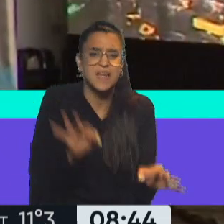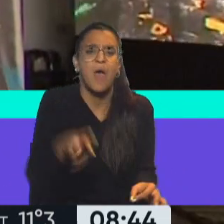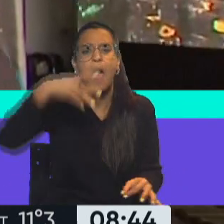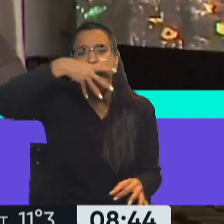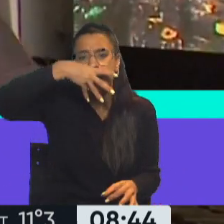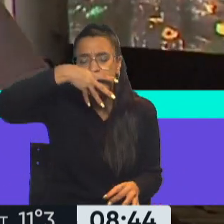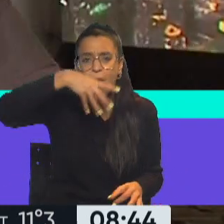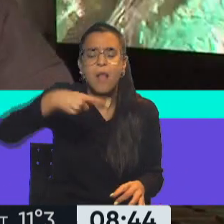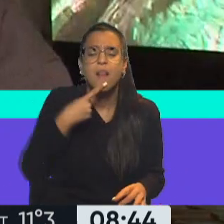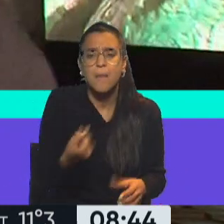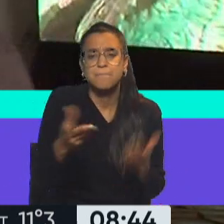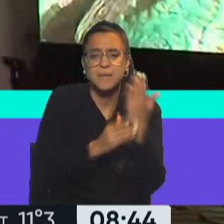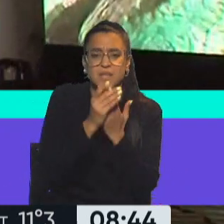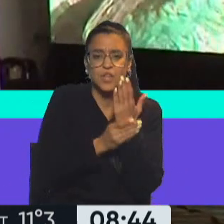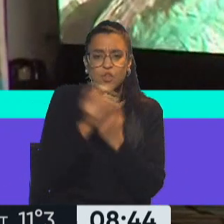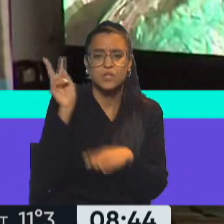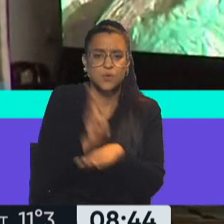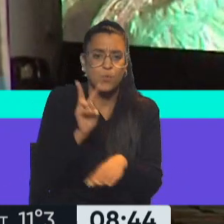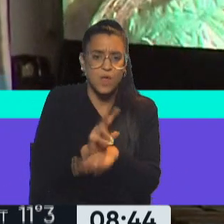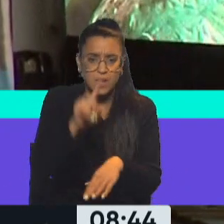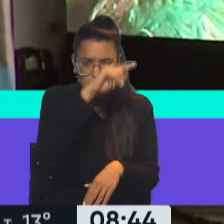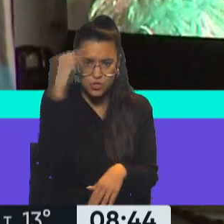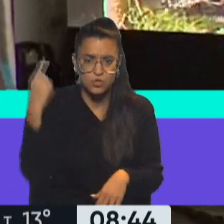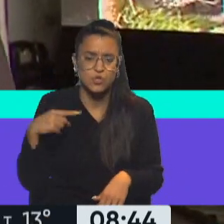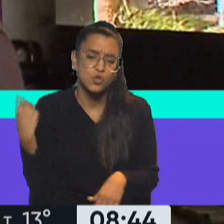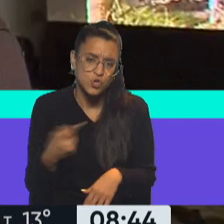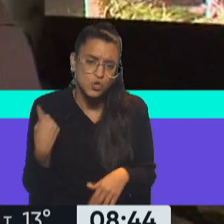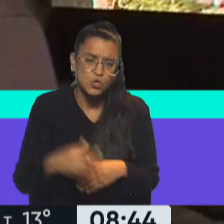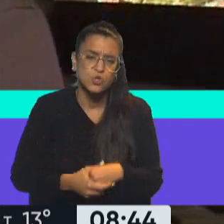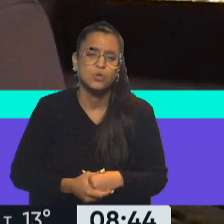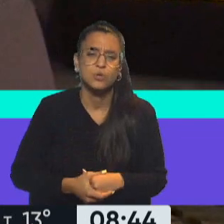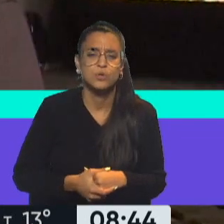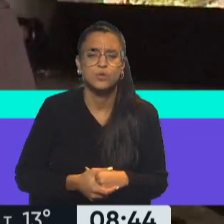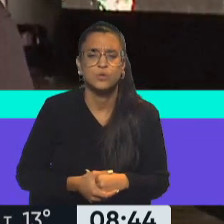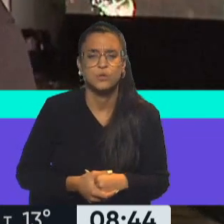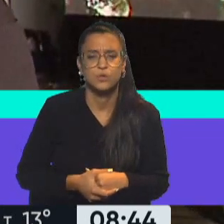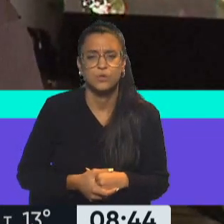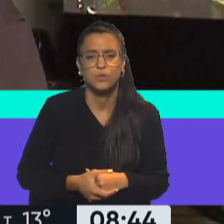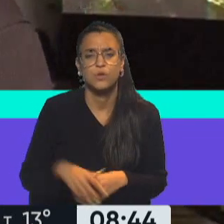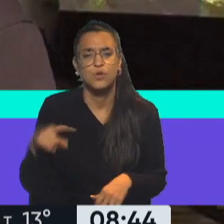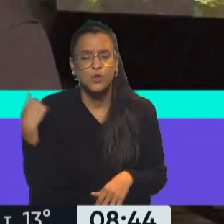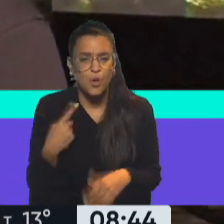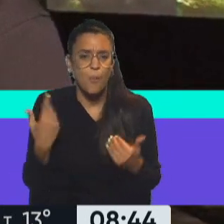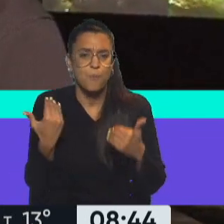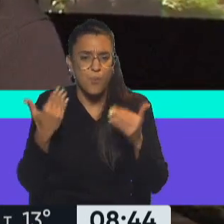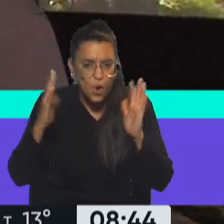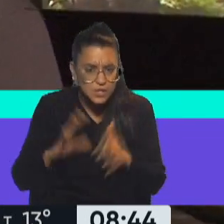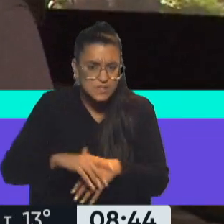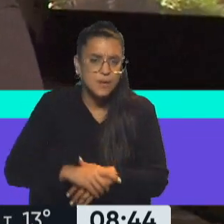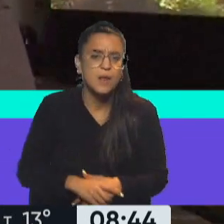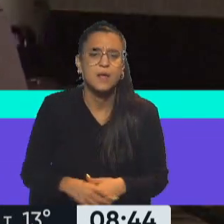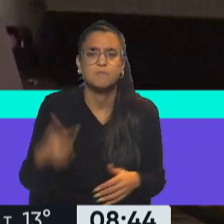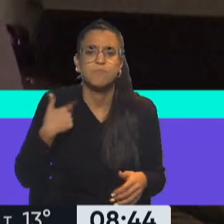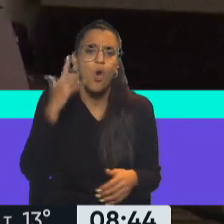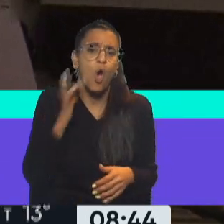al Ministerio de Seguridad, pero de Nación? Mire, nosotros no tenemos ninguna posibilidad de